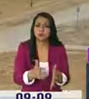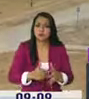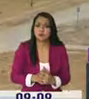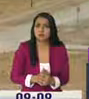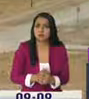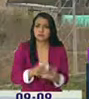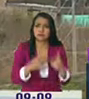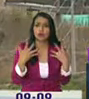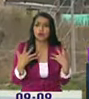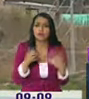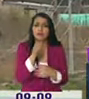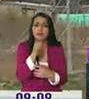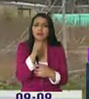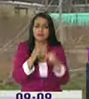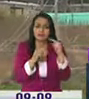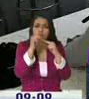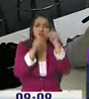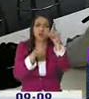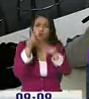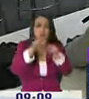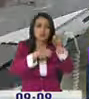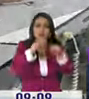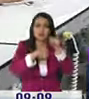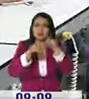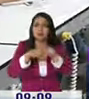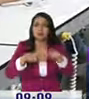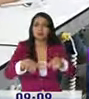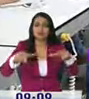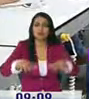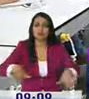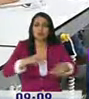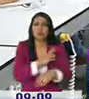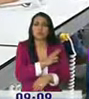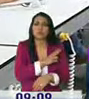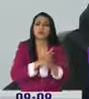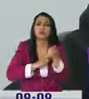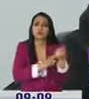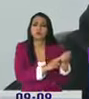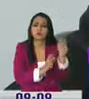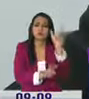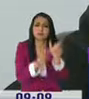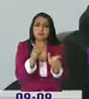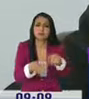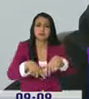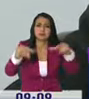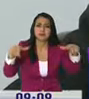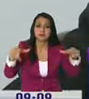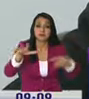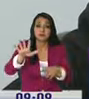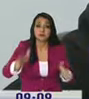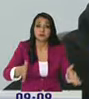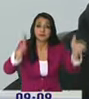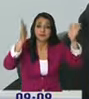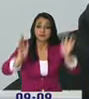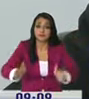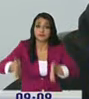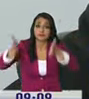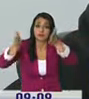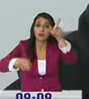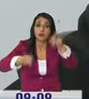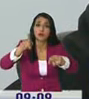Reportaron obras inconclusas y deterioradas y una sobredimensión en el uso del recurso humano. 5 edificios que algunos de ellos